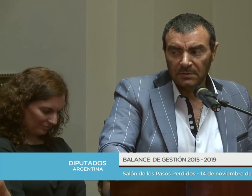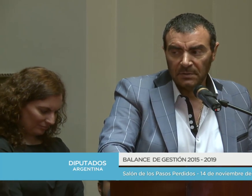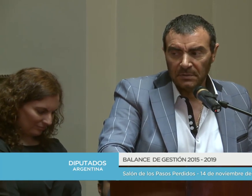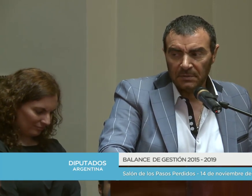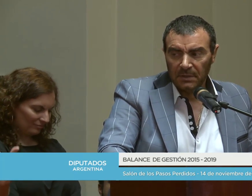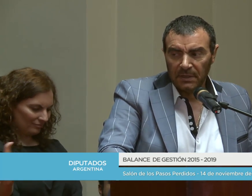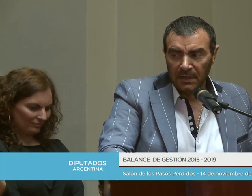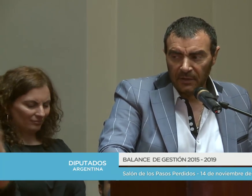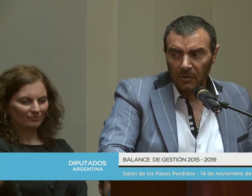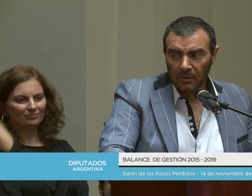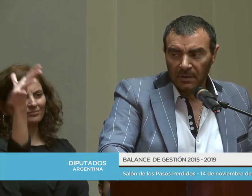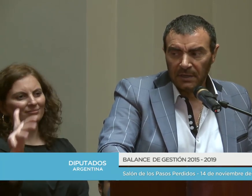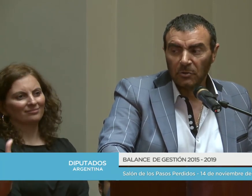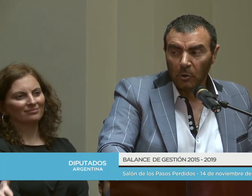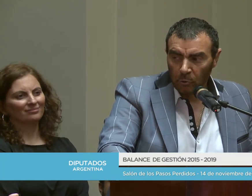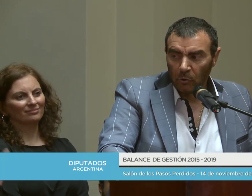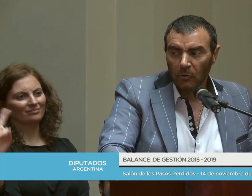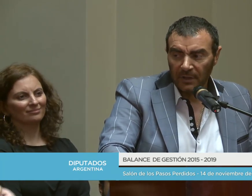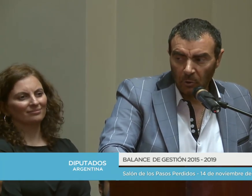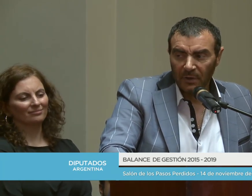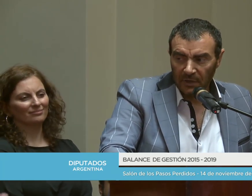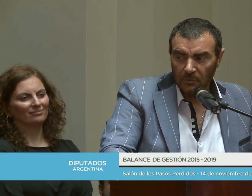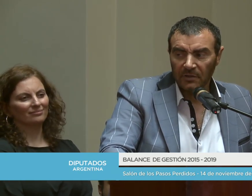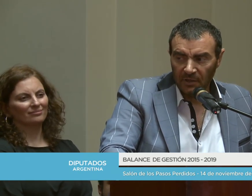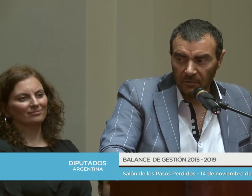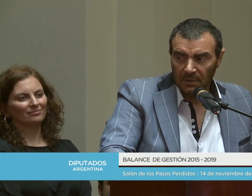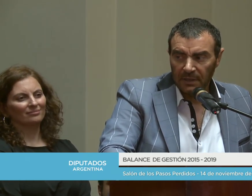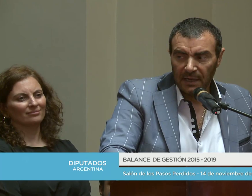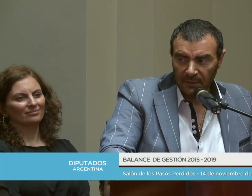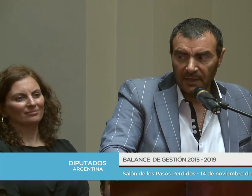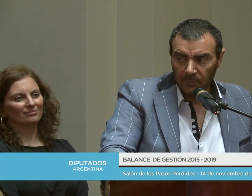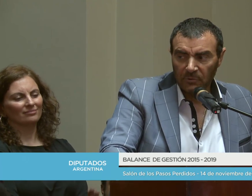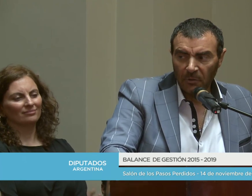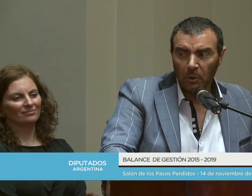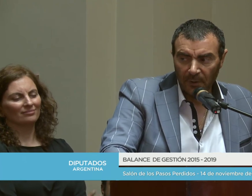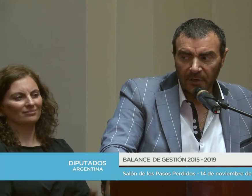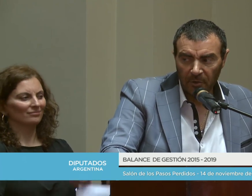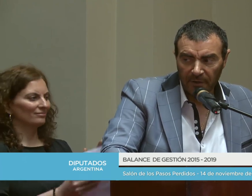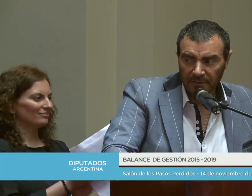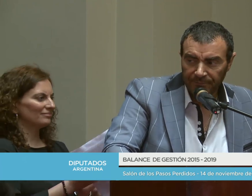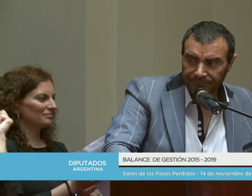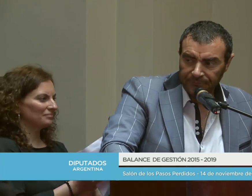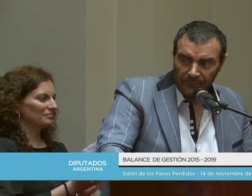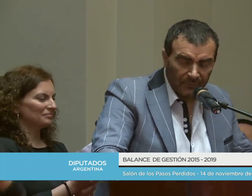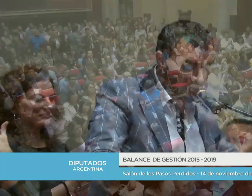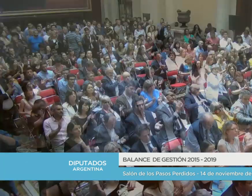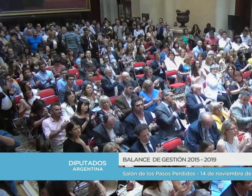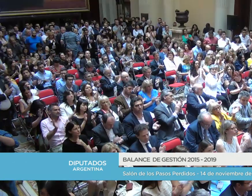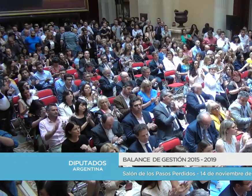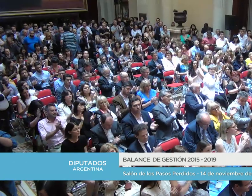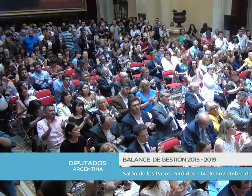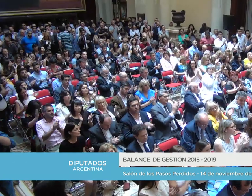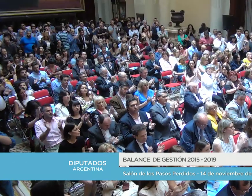gestión y le digo que estoy orgulloso de estos 4 años que hicieron en la Cámara de Diputados y los vamos a recordar.